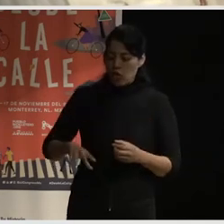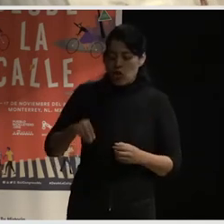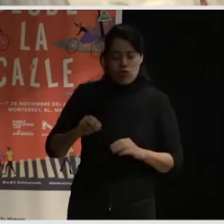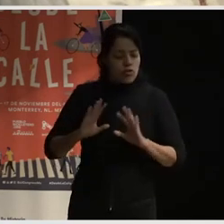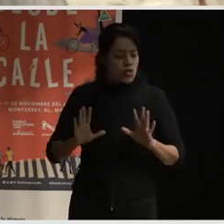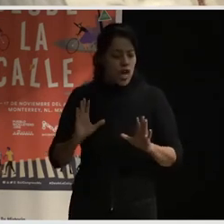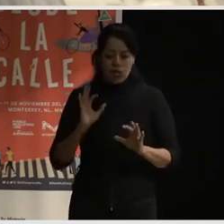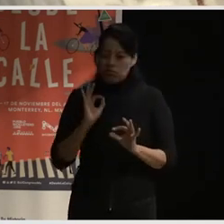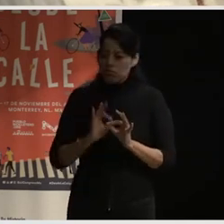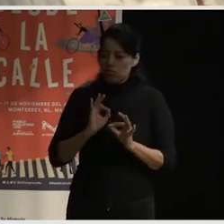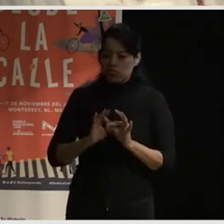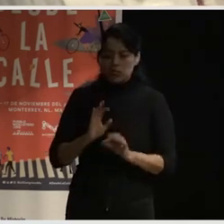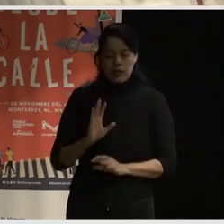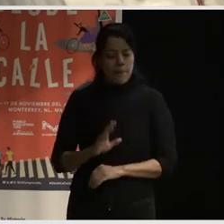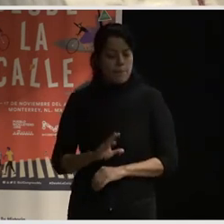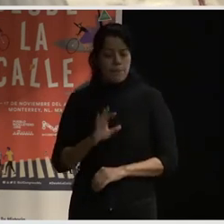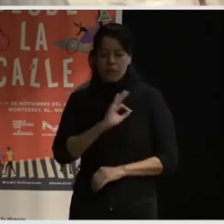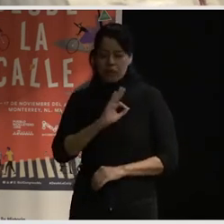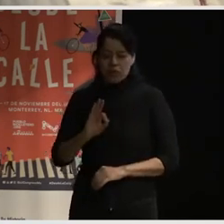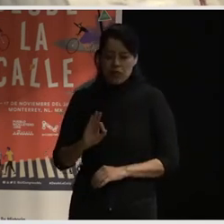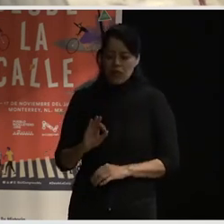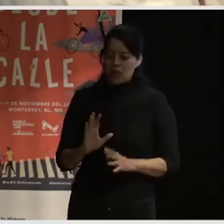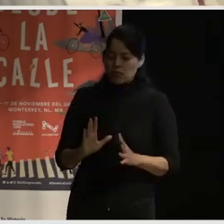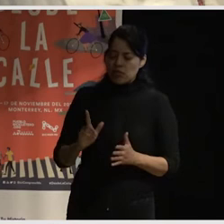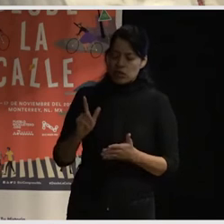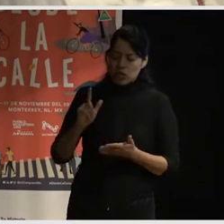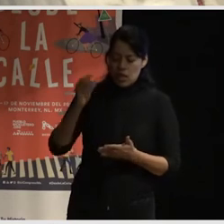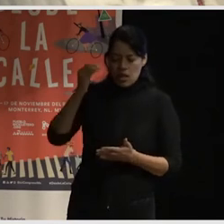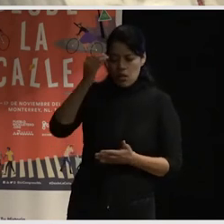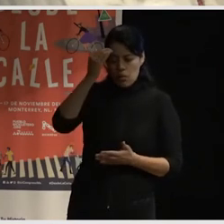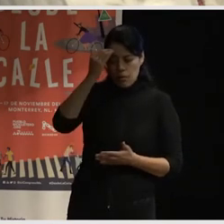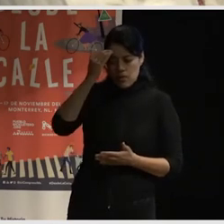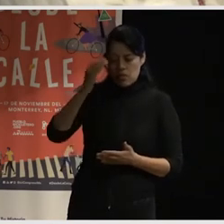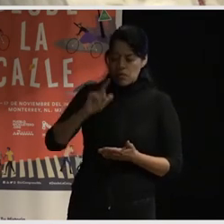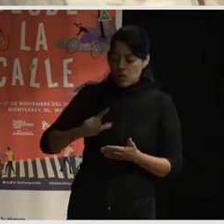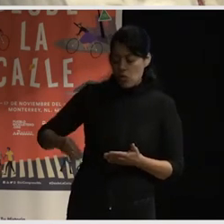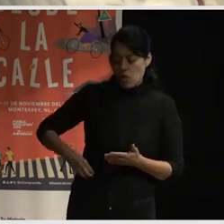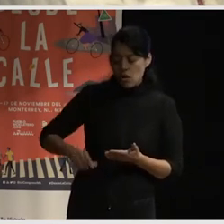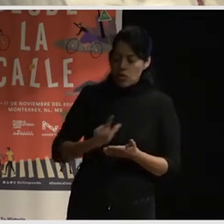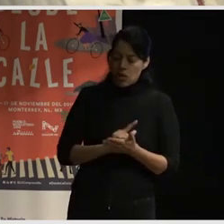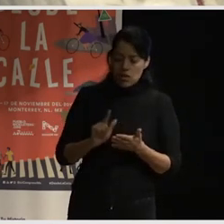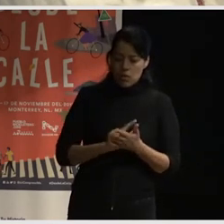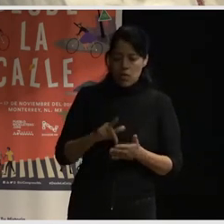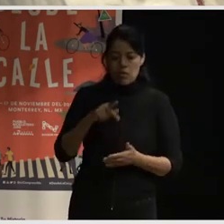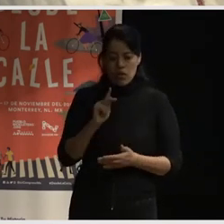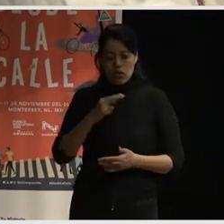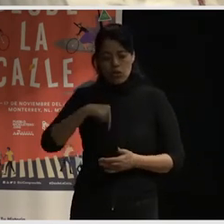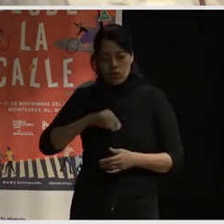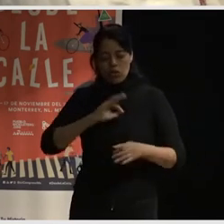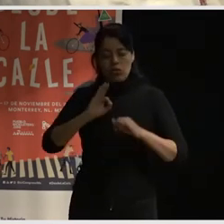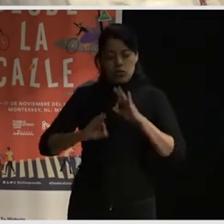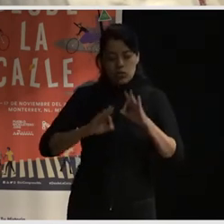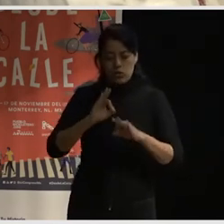ya quedó cubierto ni que con eso podamos lavar nuestras conciencias sin embargo por lo que estamos tratando de hacer es